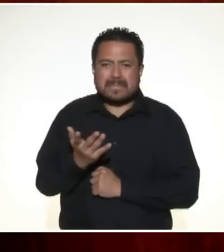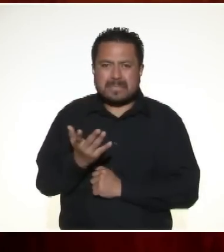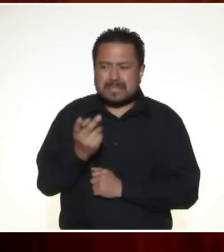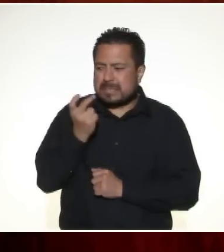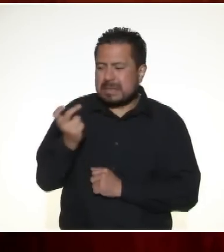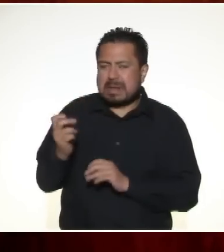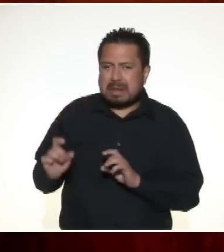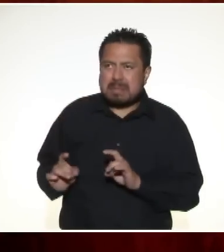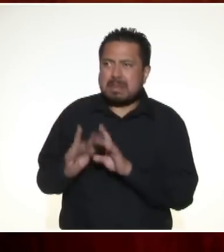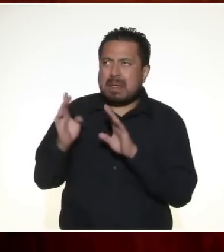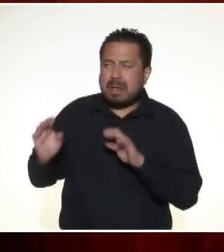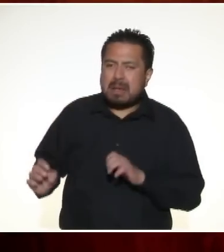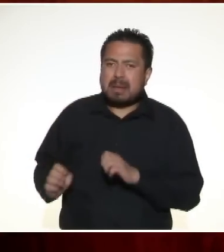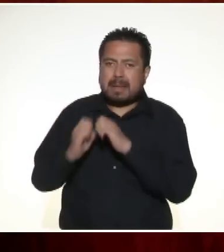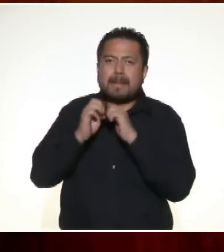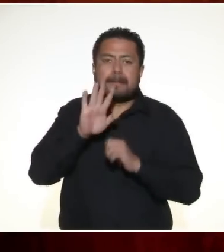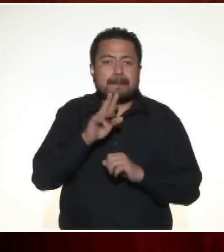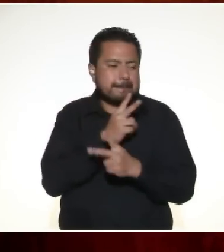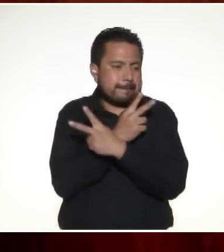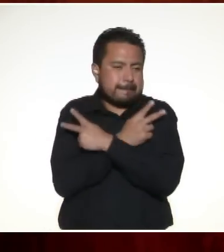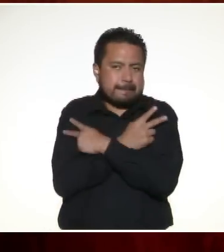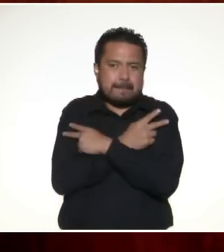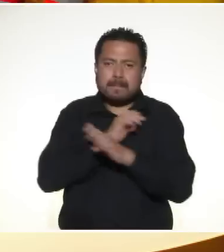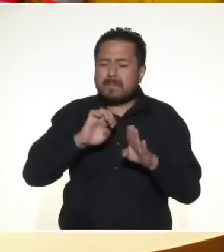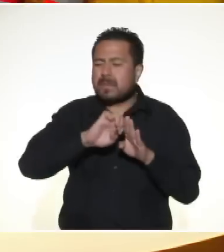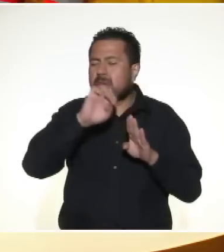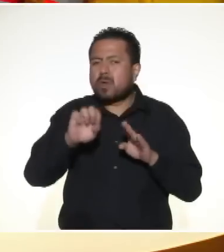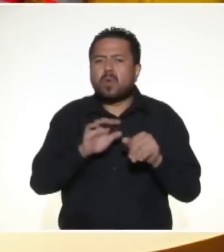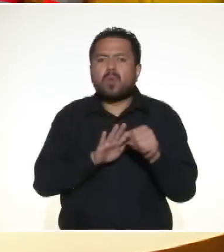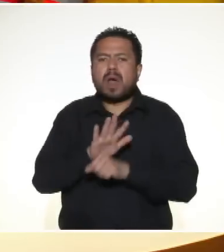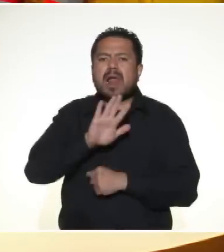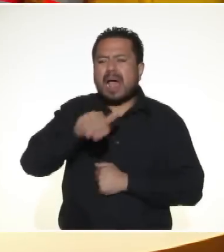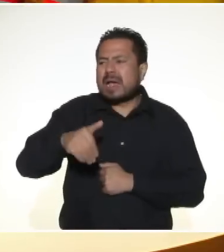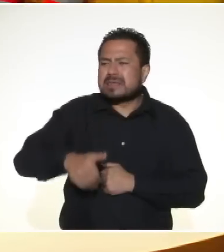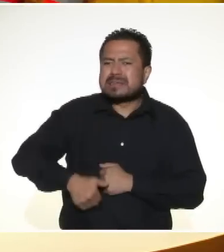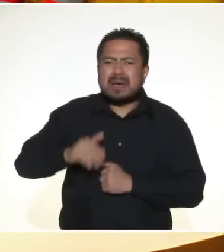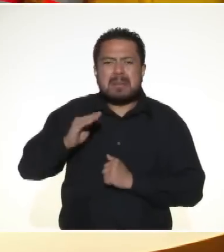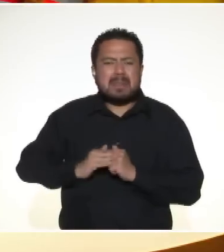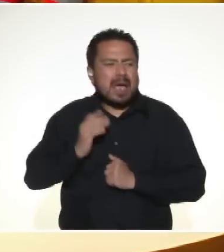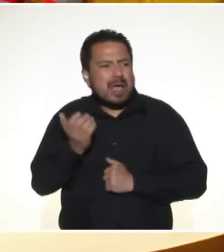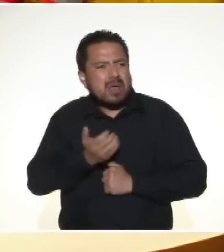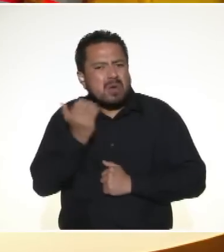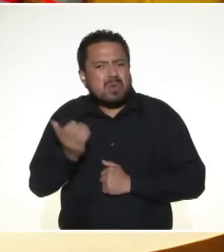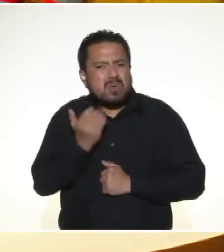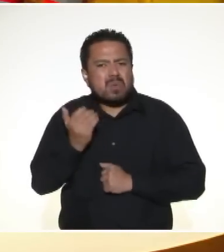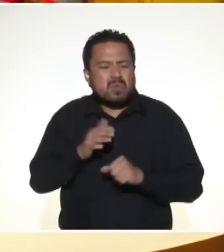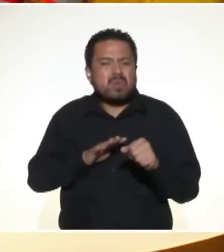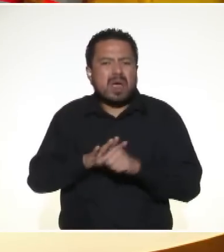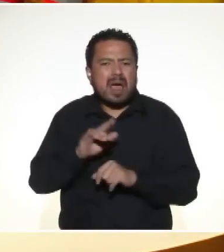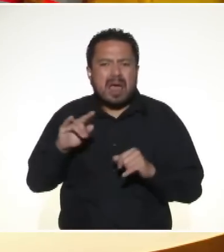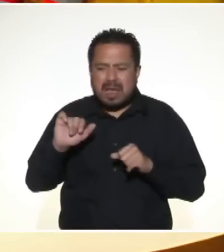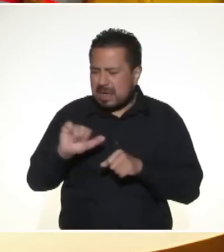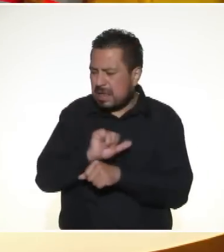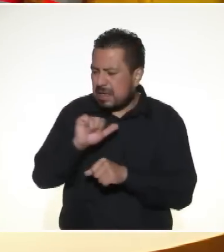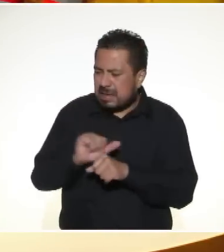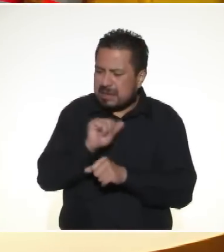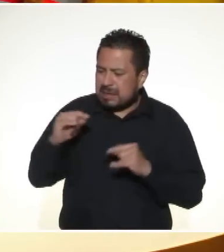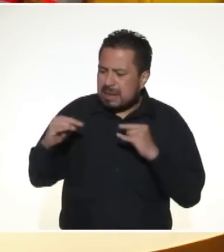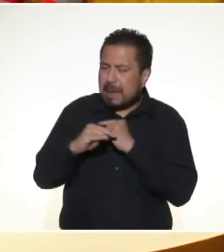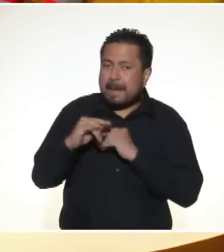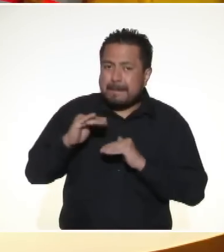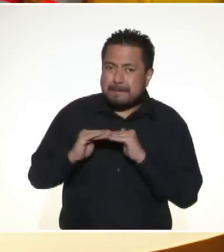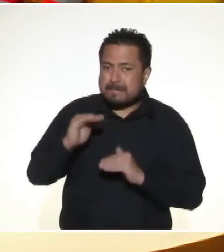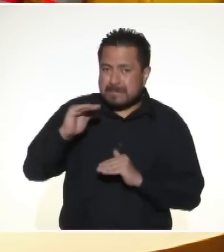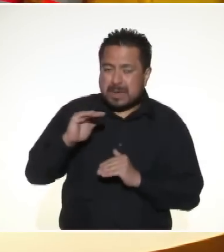esos eventos adversos. Ahora, en vacaciones, por ejemplo, ¿cuáles son los accidentes más comunes? Me imagino quemaduras, accidentes de tránsito. ¿Los accidentes de tránsito aumentan